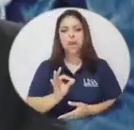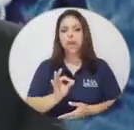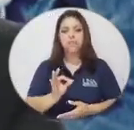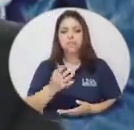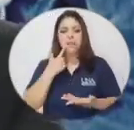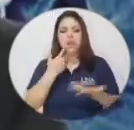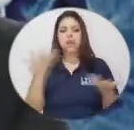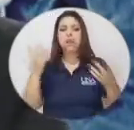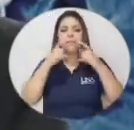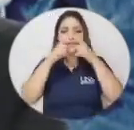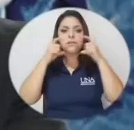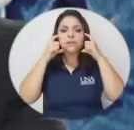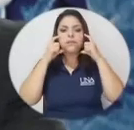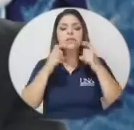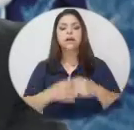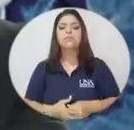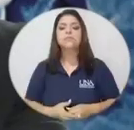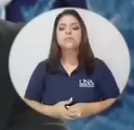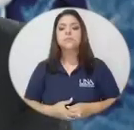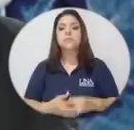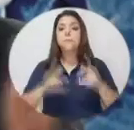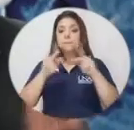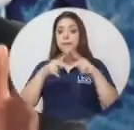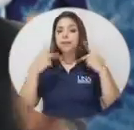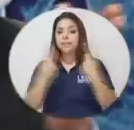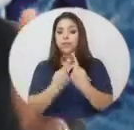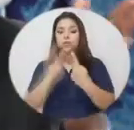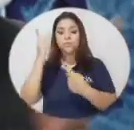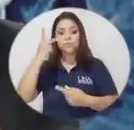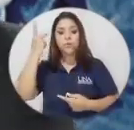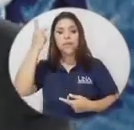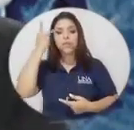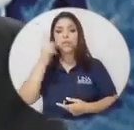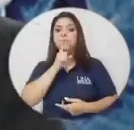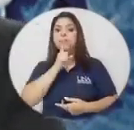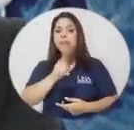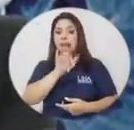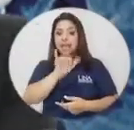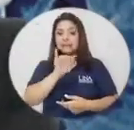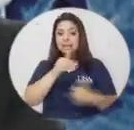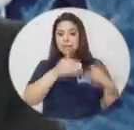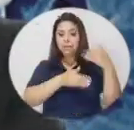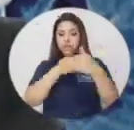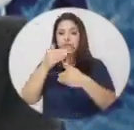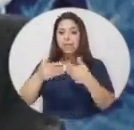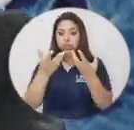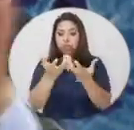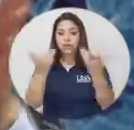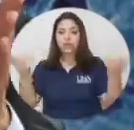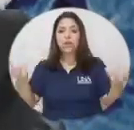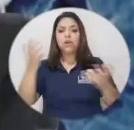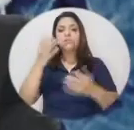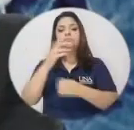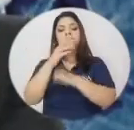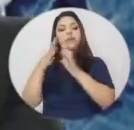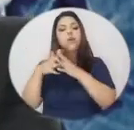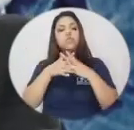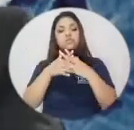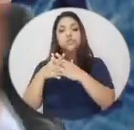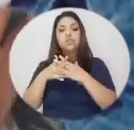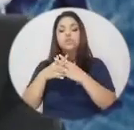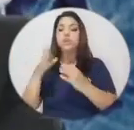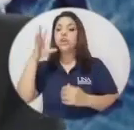una mascarilla. Y los partidos políticos en ese proceso de polarización de la sociedad estadounidense se dieron cuenta que para